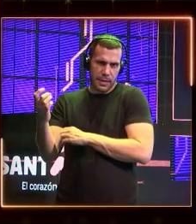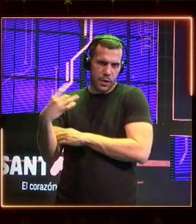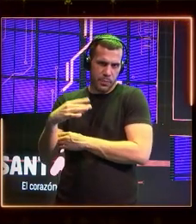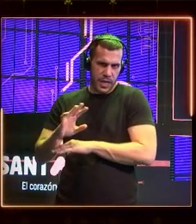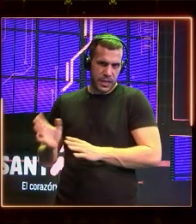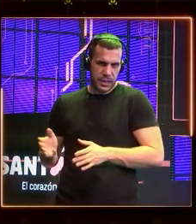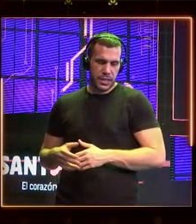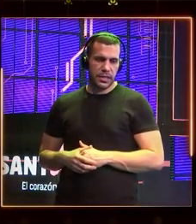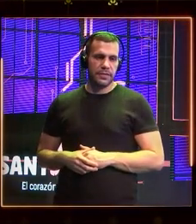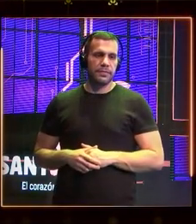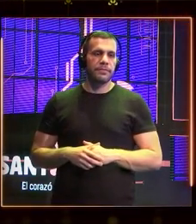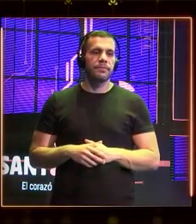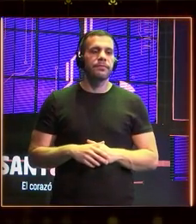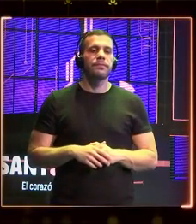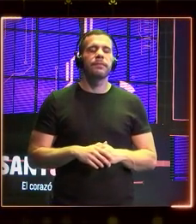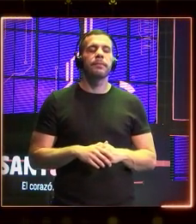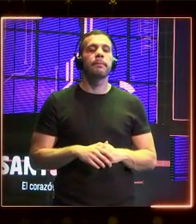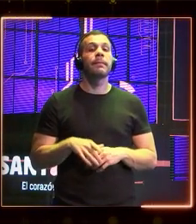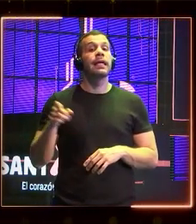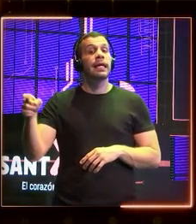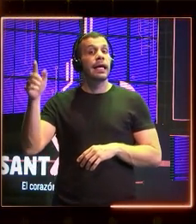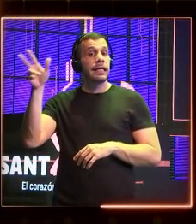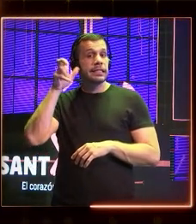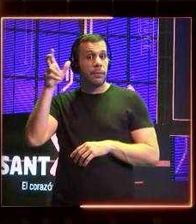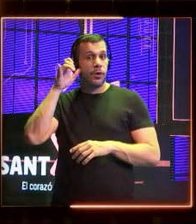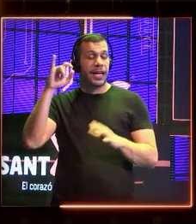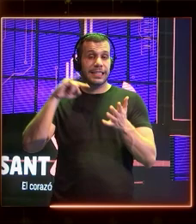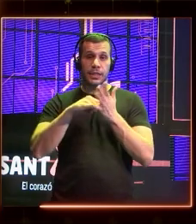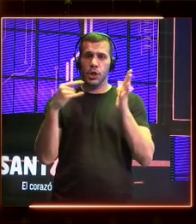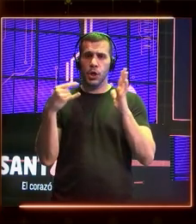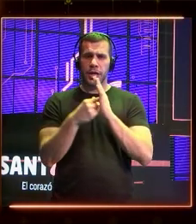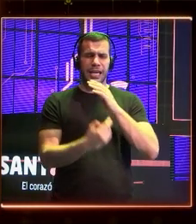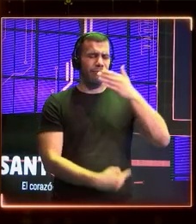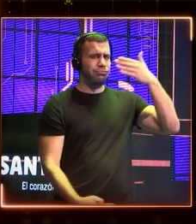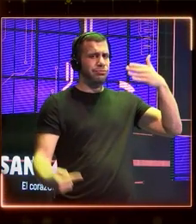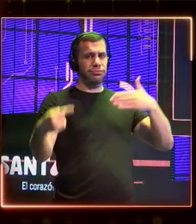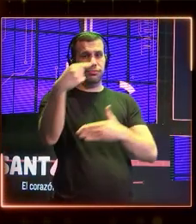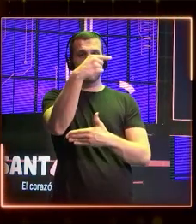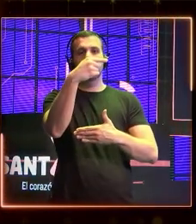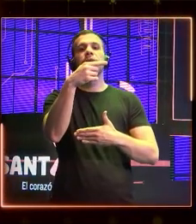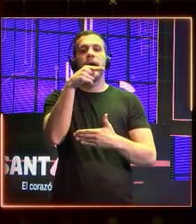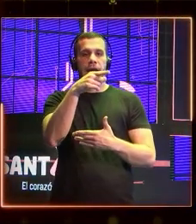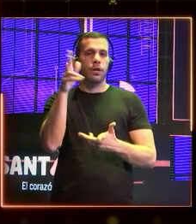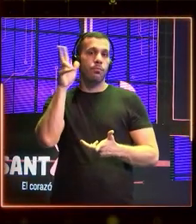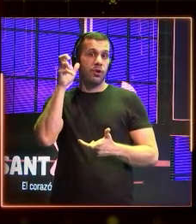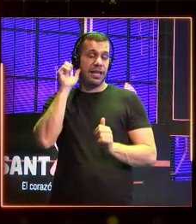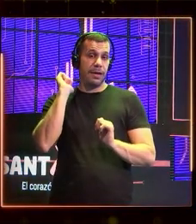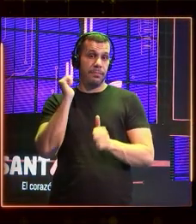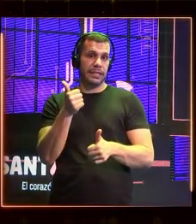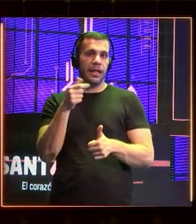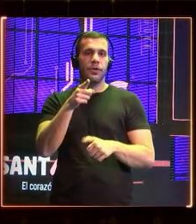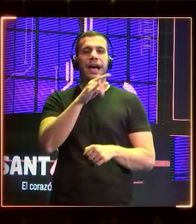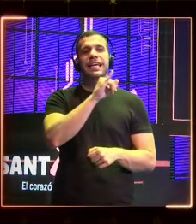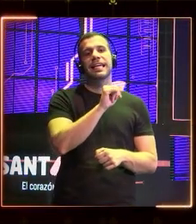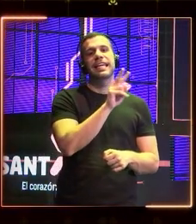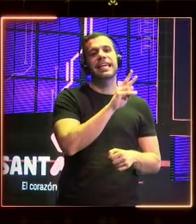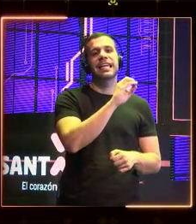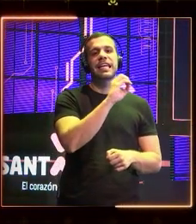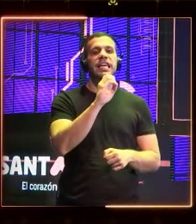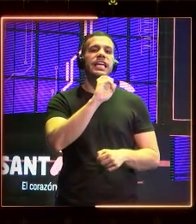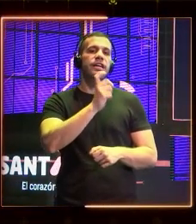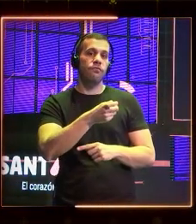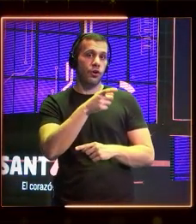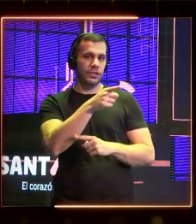mires este podcast se puso el número uno en tecnología en una época en las que los podcast estaban empezando está disponible en ibox eh